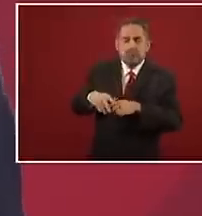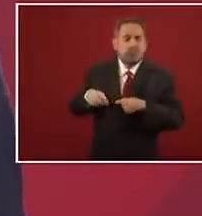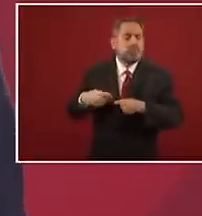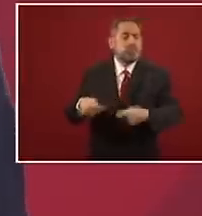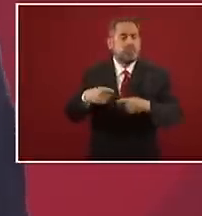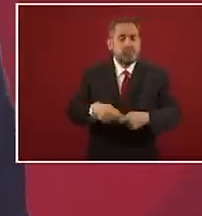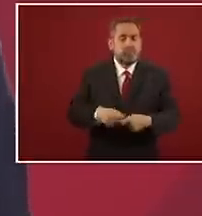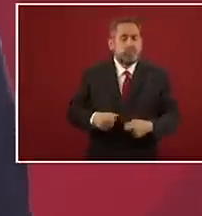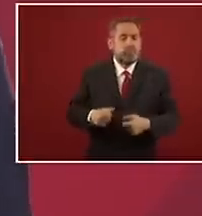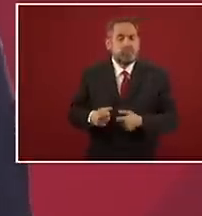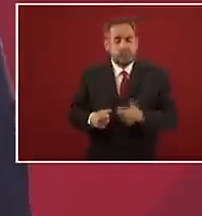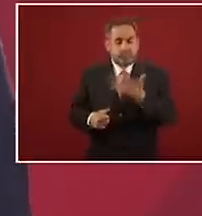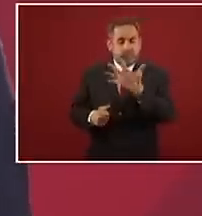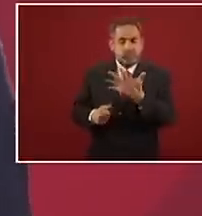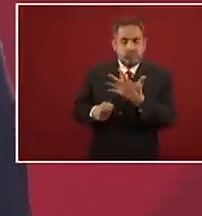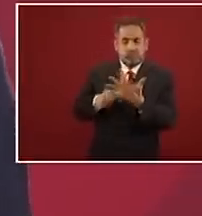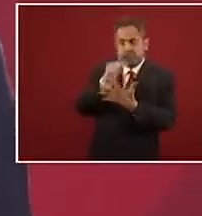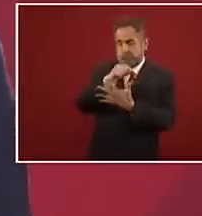5 de los 7 tramos.